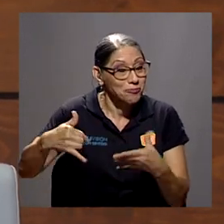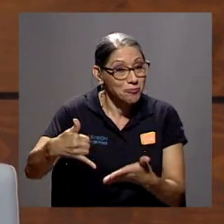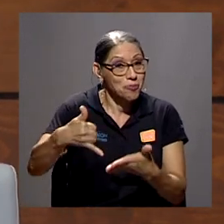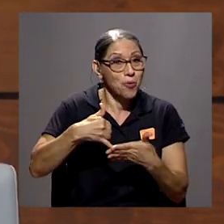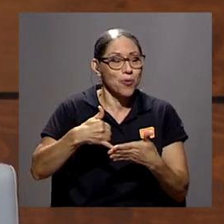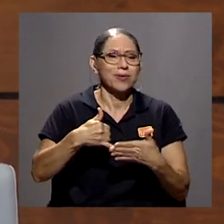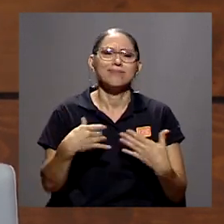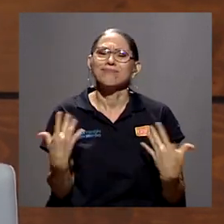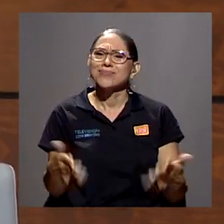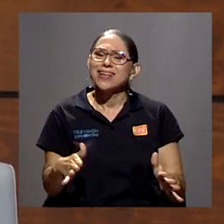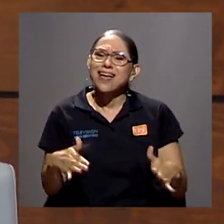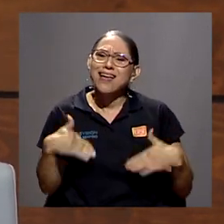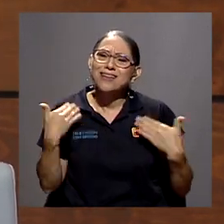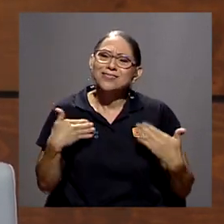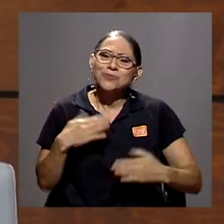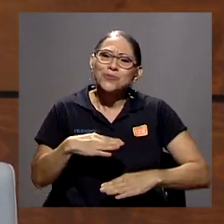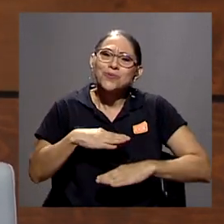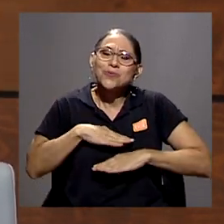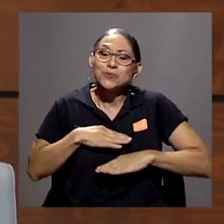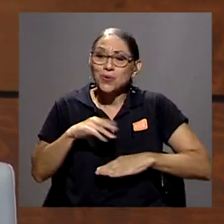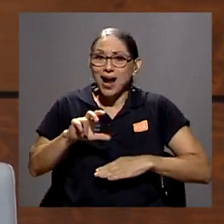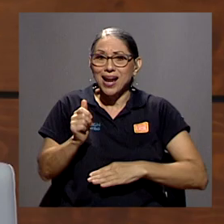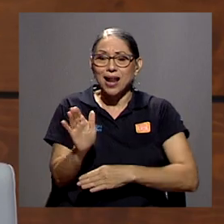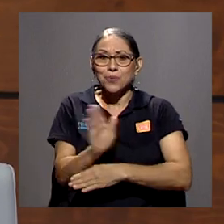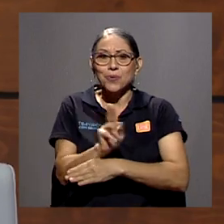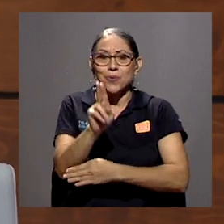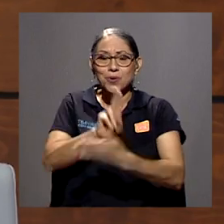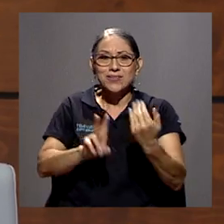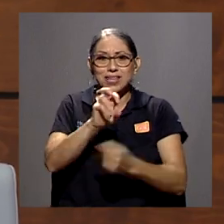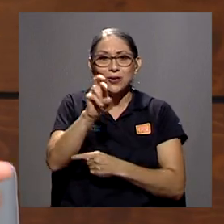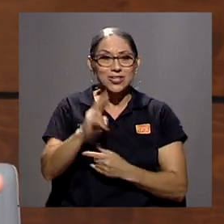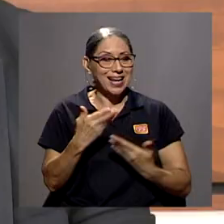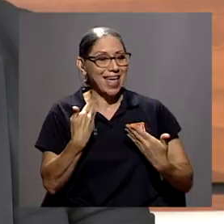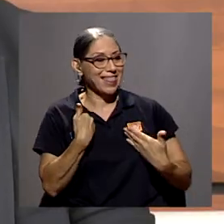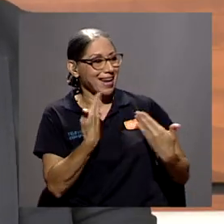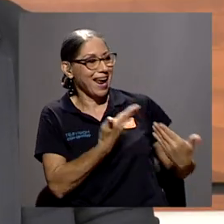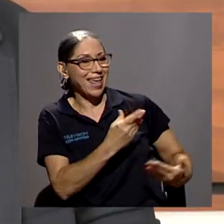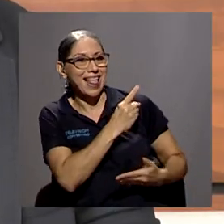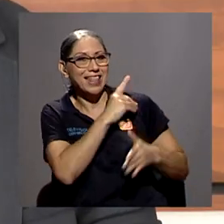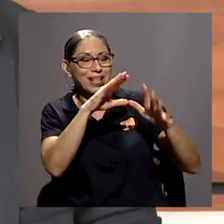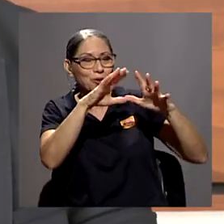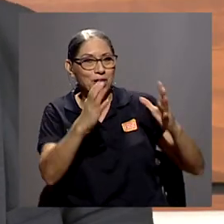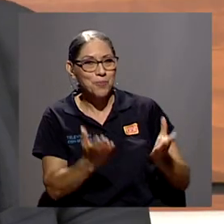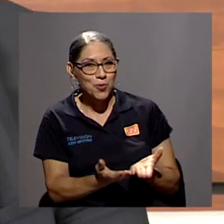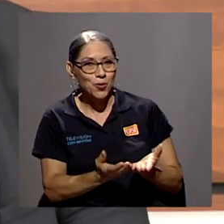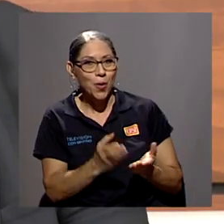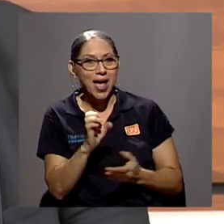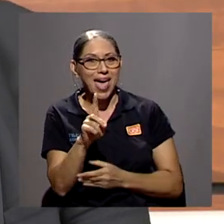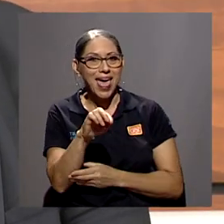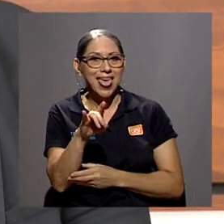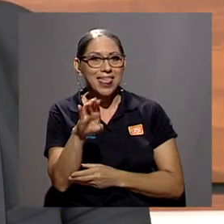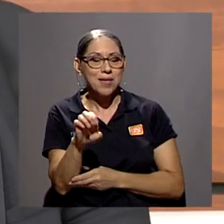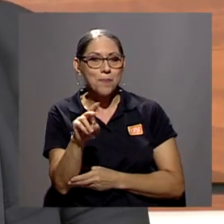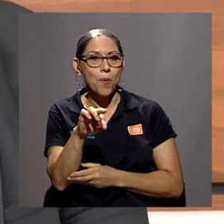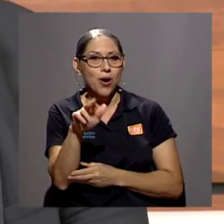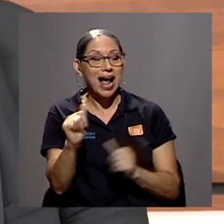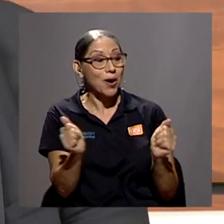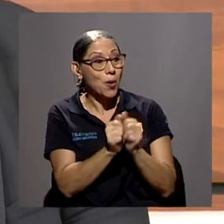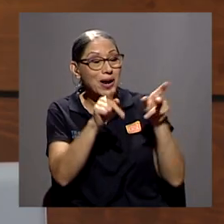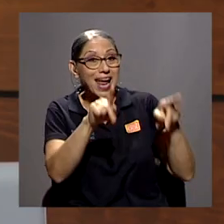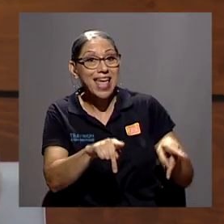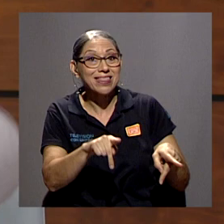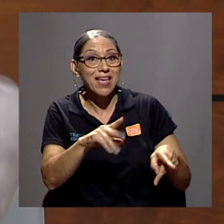gusto tener el canal la universidad de costa rica el director del mundo donde mora con gente joven que irradia un